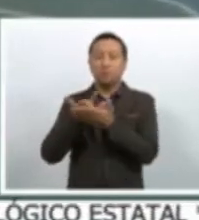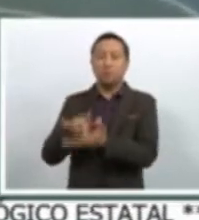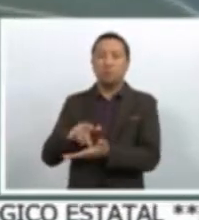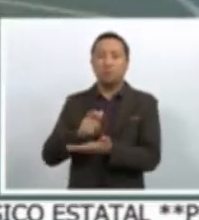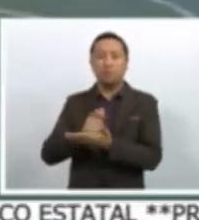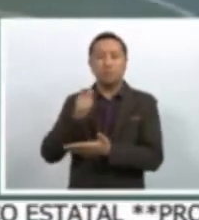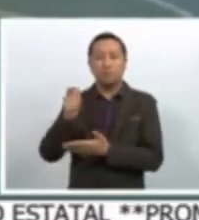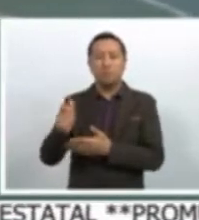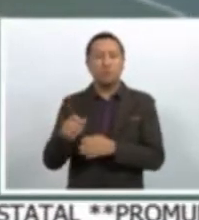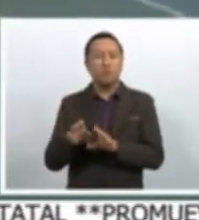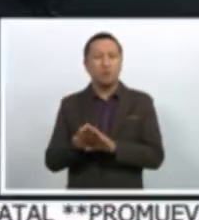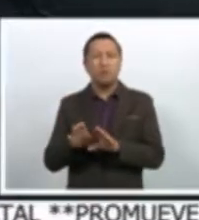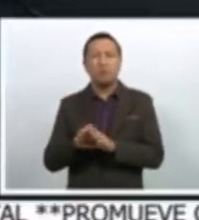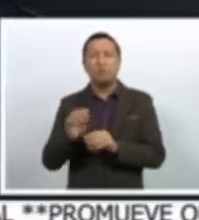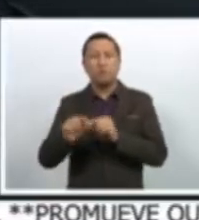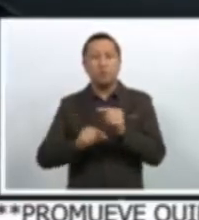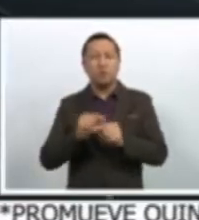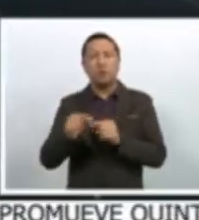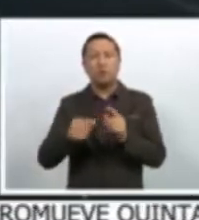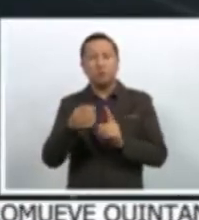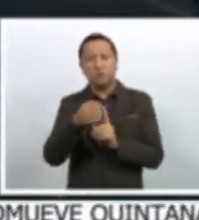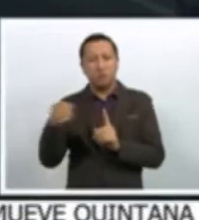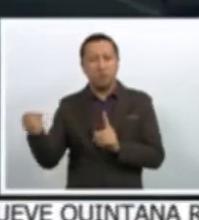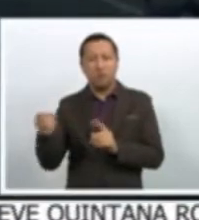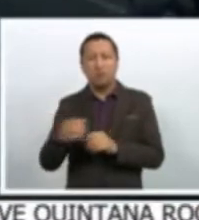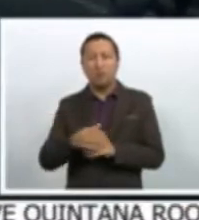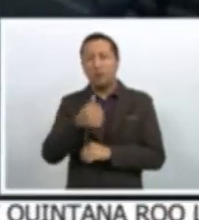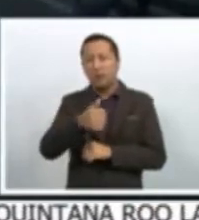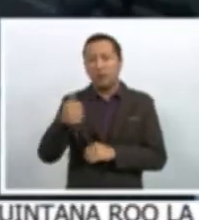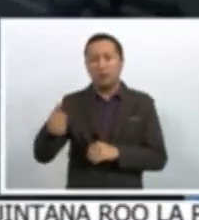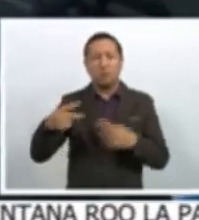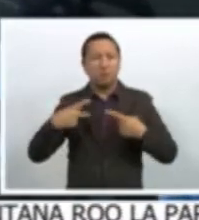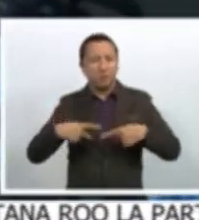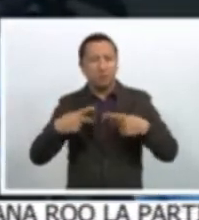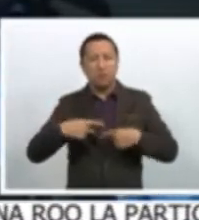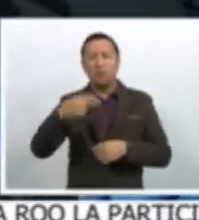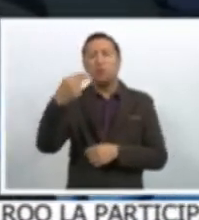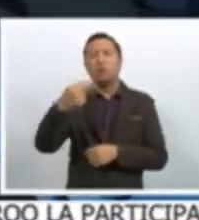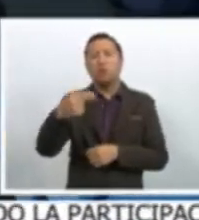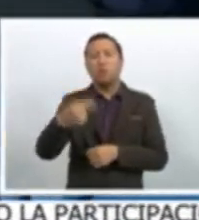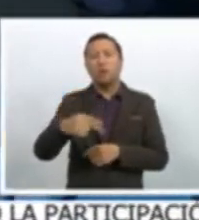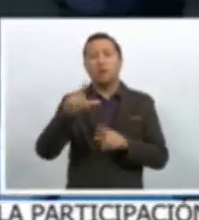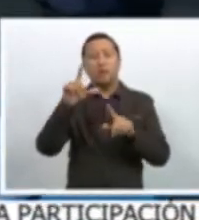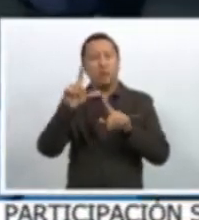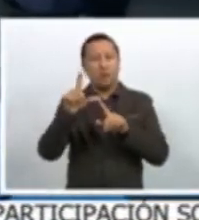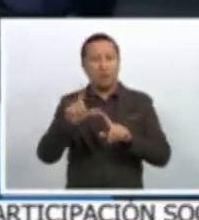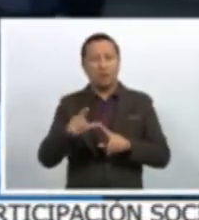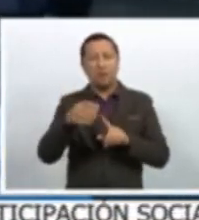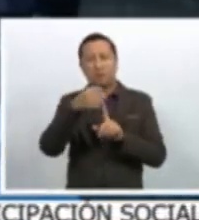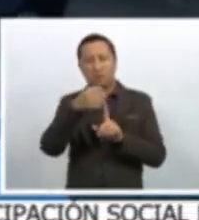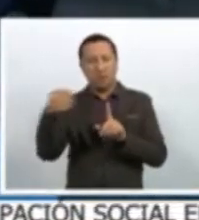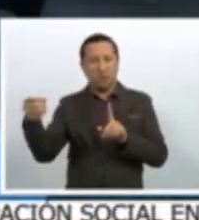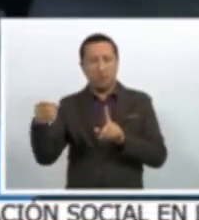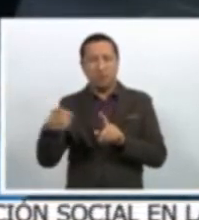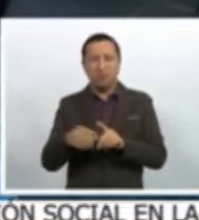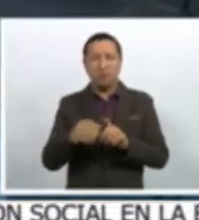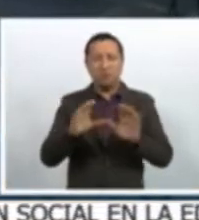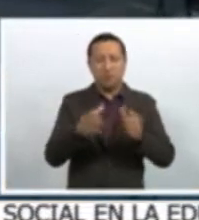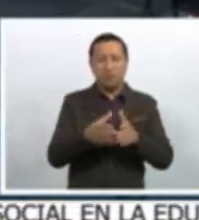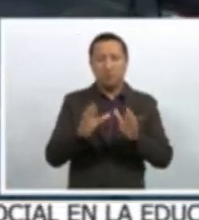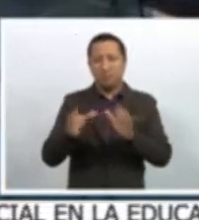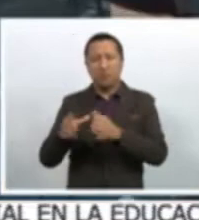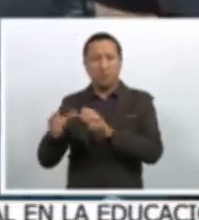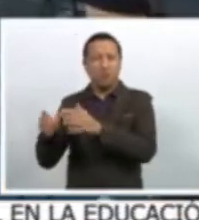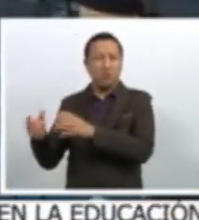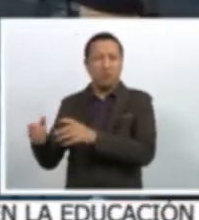una división de letras de sus nombres, esto para evitar aglomeraciones de más de 50 adultos mayores por hora, pues con dicha estrategia se pudo